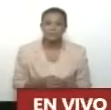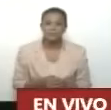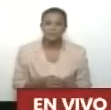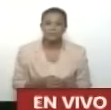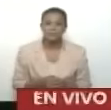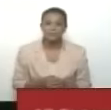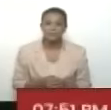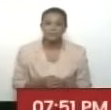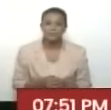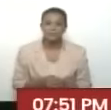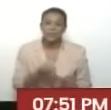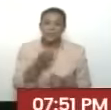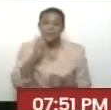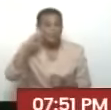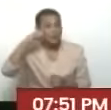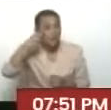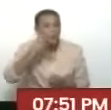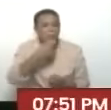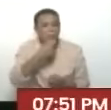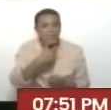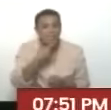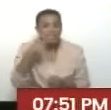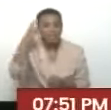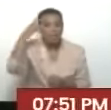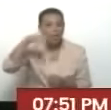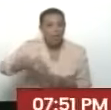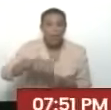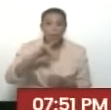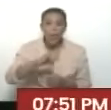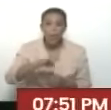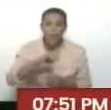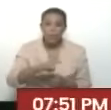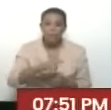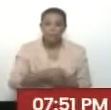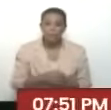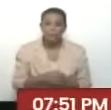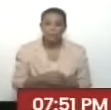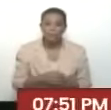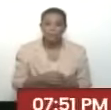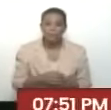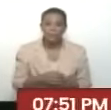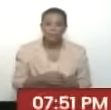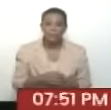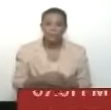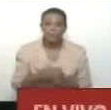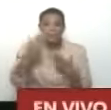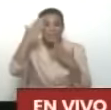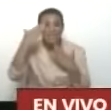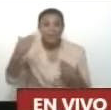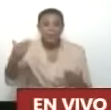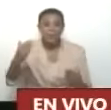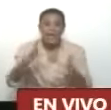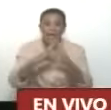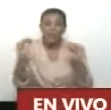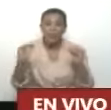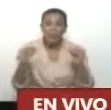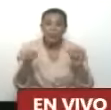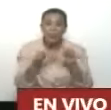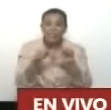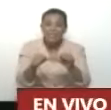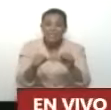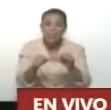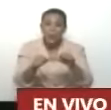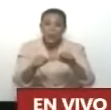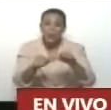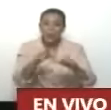Un recuerdo bien bello de hoy, lunes. Ah, mira, un saludo a todos los seguidores de TikTok